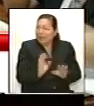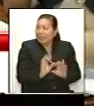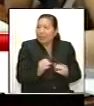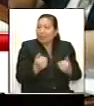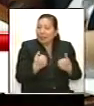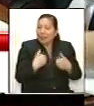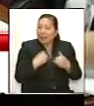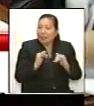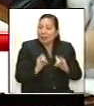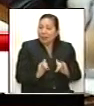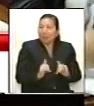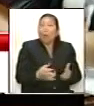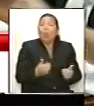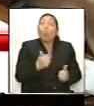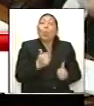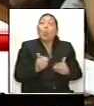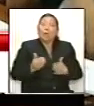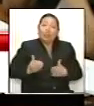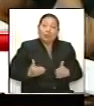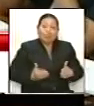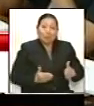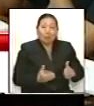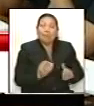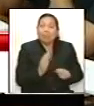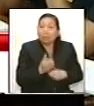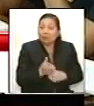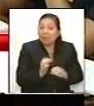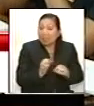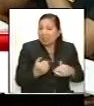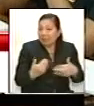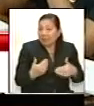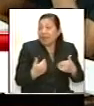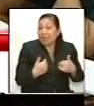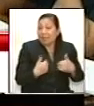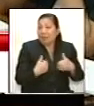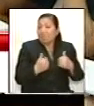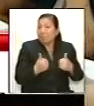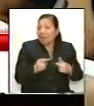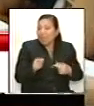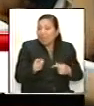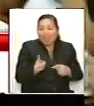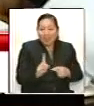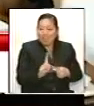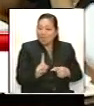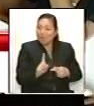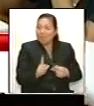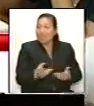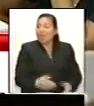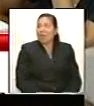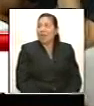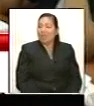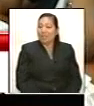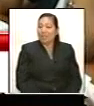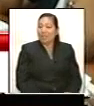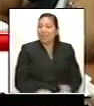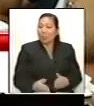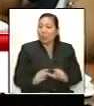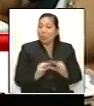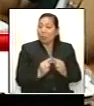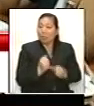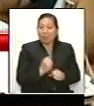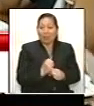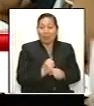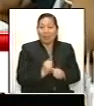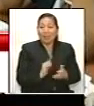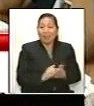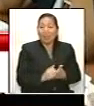tiene que definir cuál es la ruta. El ciudadano va, se le atiende, ya. Bien, esa no es, digamos, ese no es el grupo de trabajo que ve